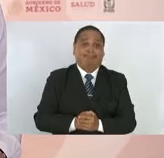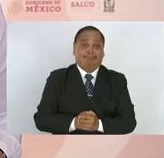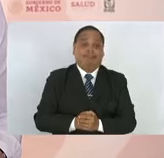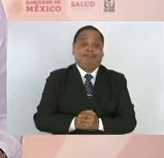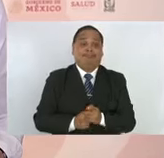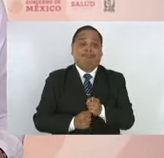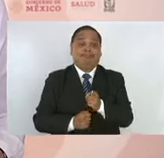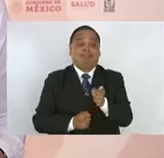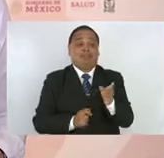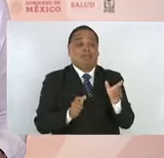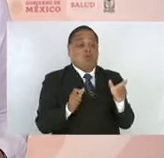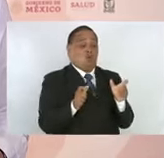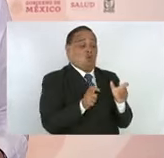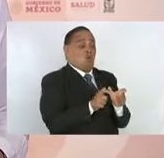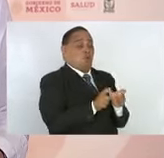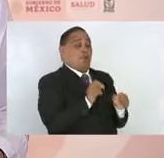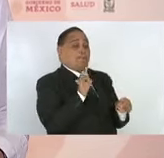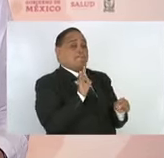las minorías,